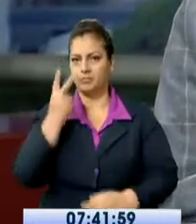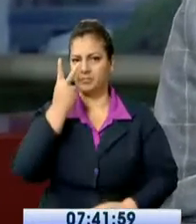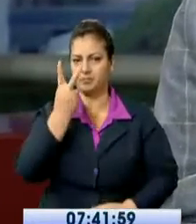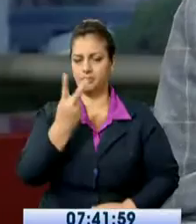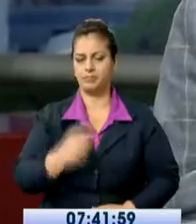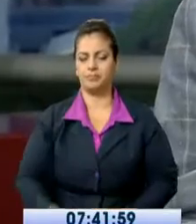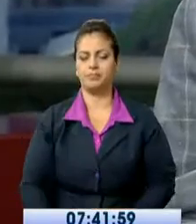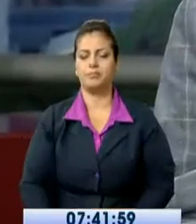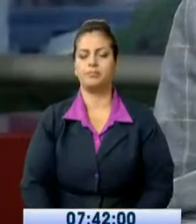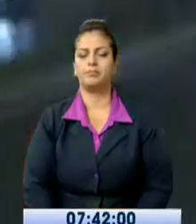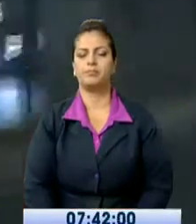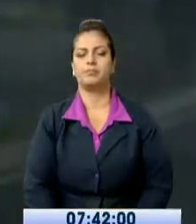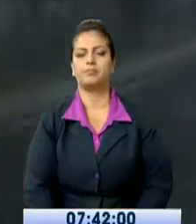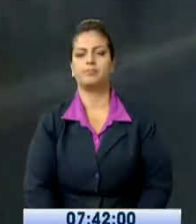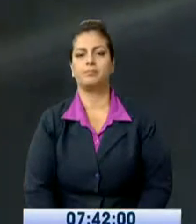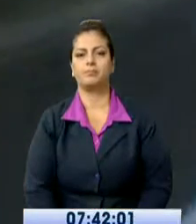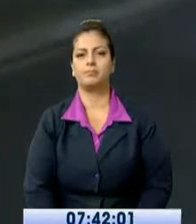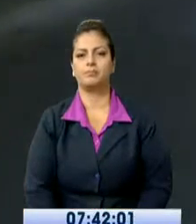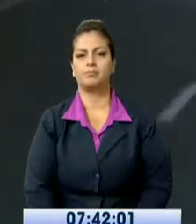reportaje.